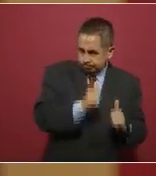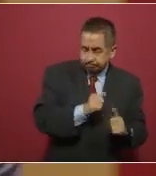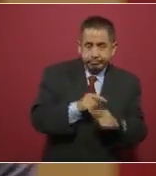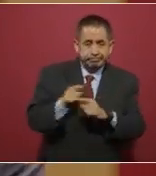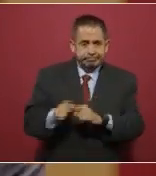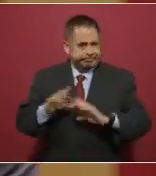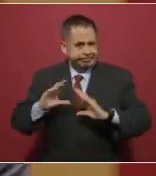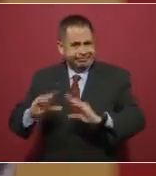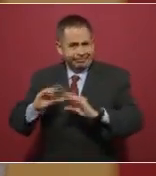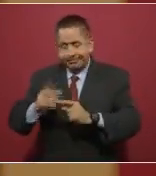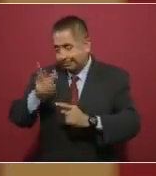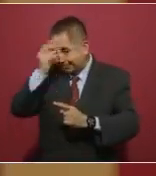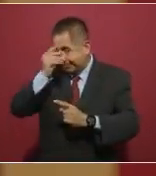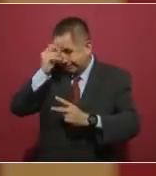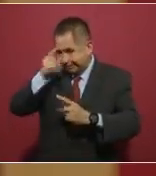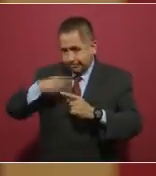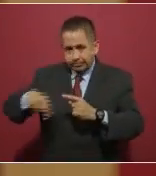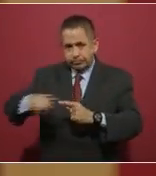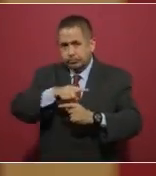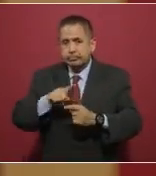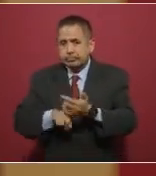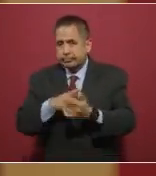y en el uso